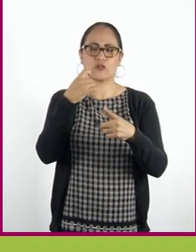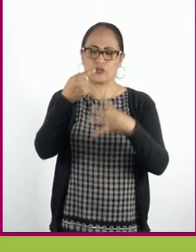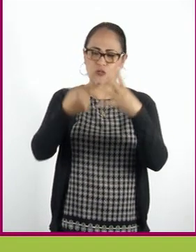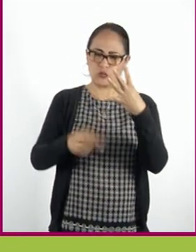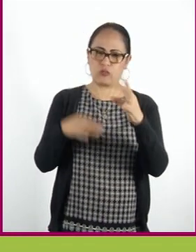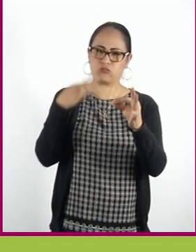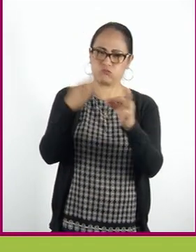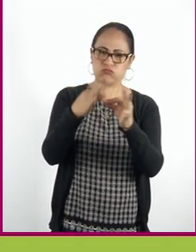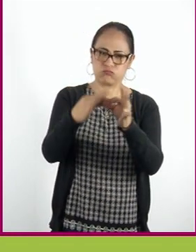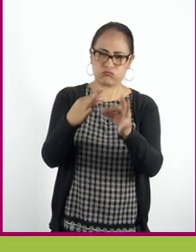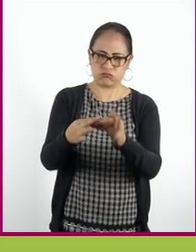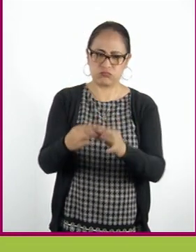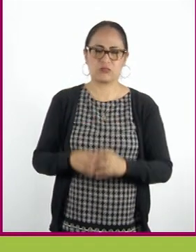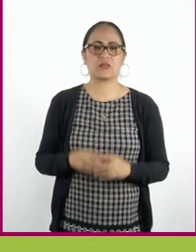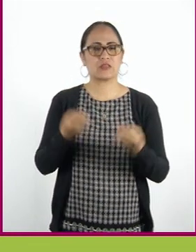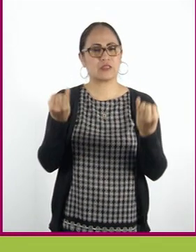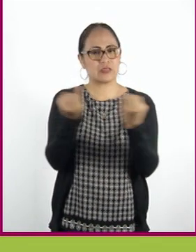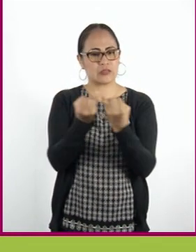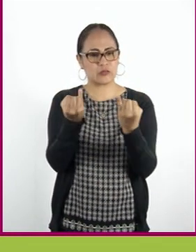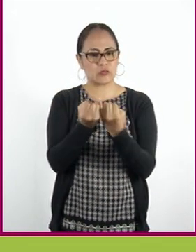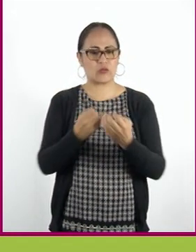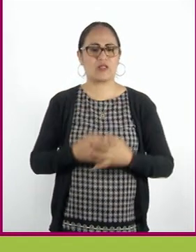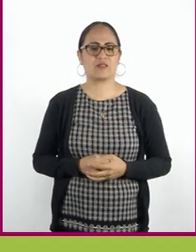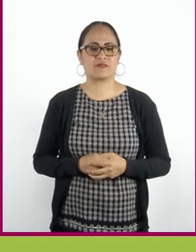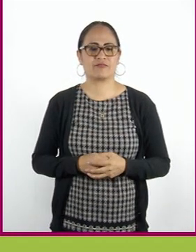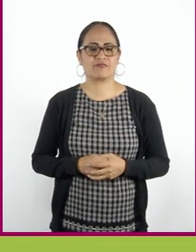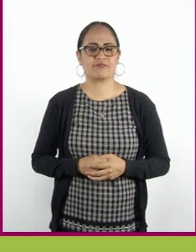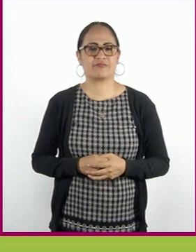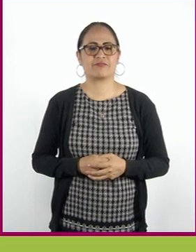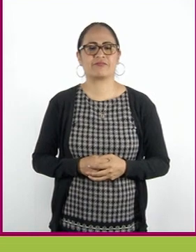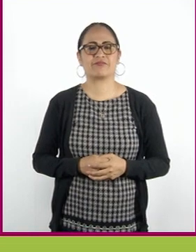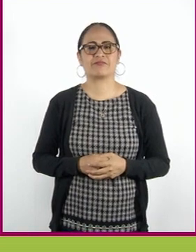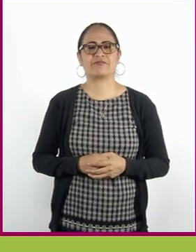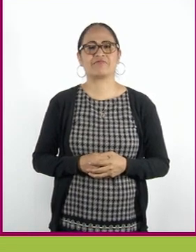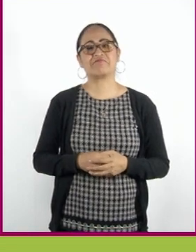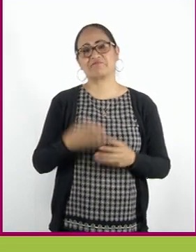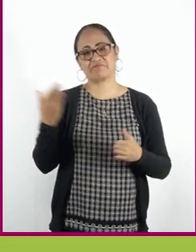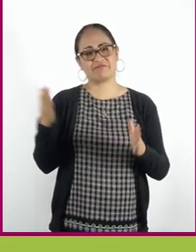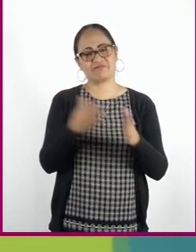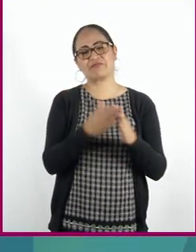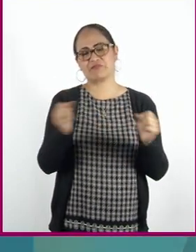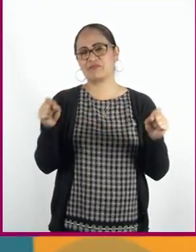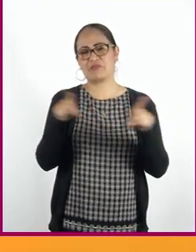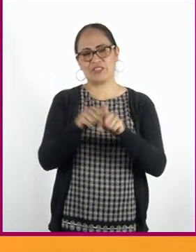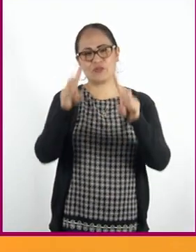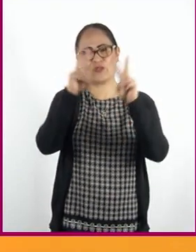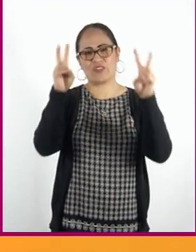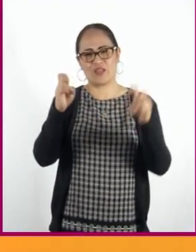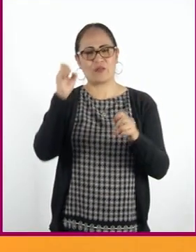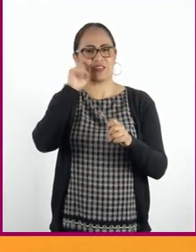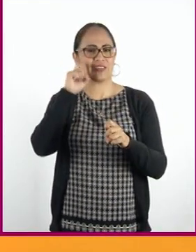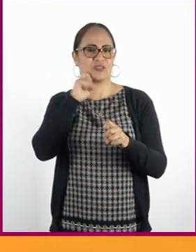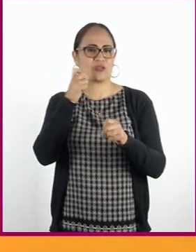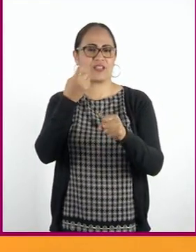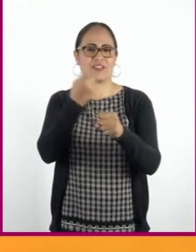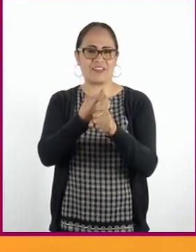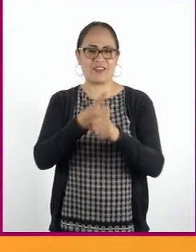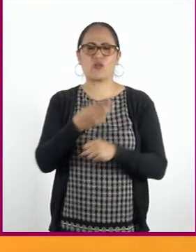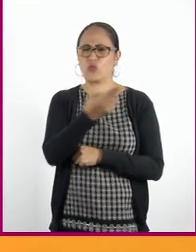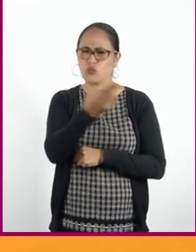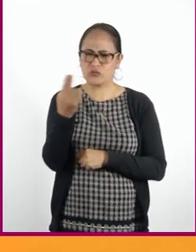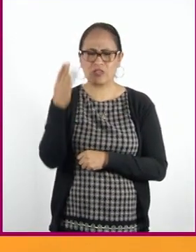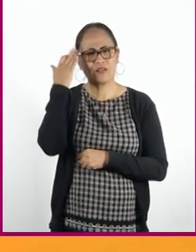que desean, incluyendo todo lo relacionado con la sexualidad. Tómense su